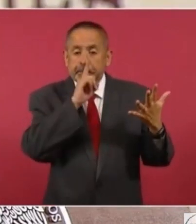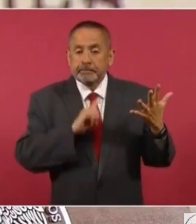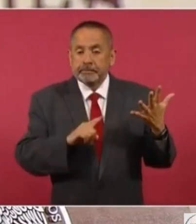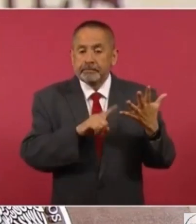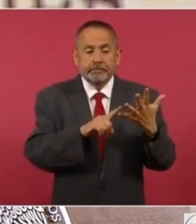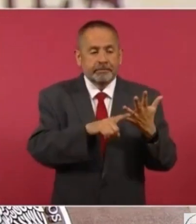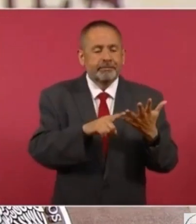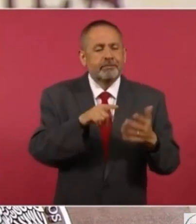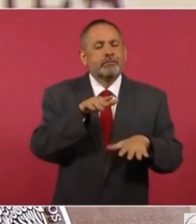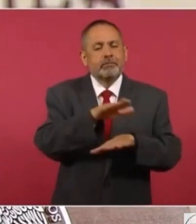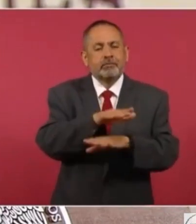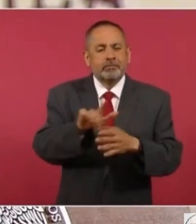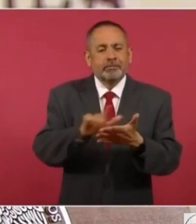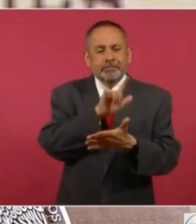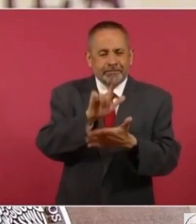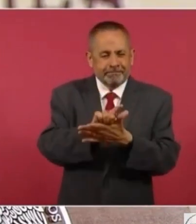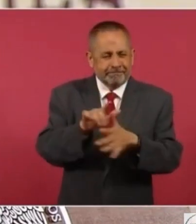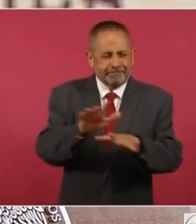reforma electoral.